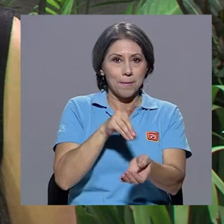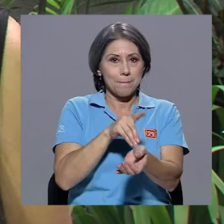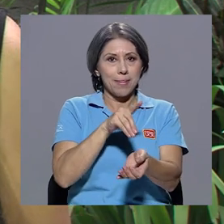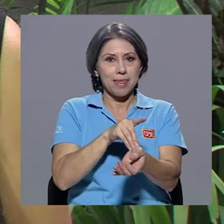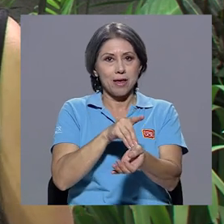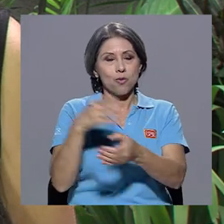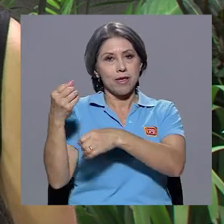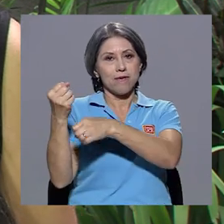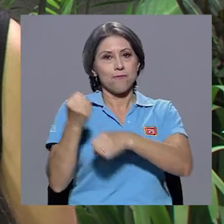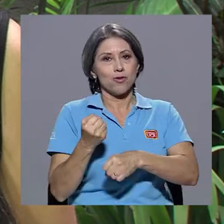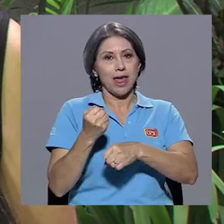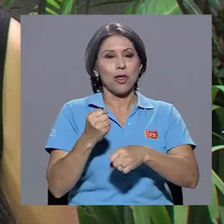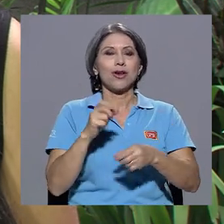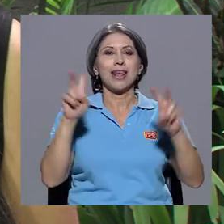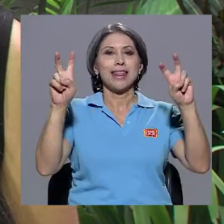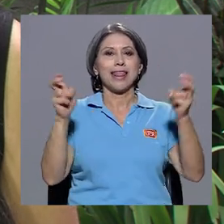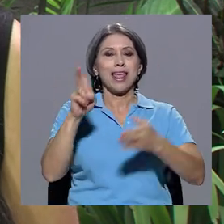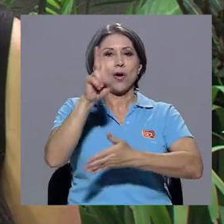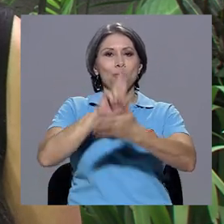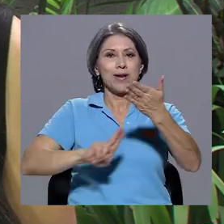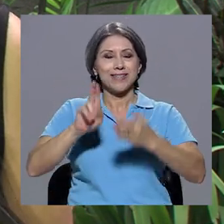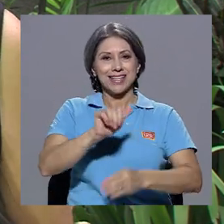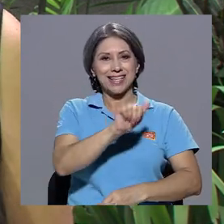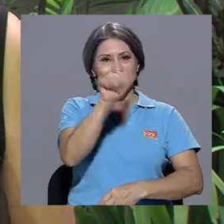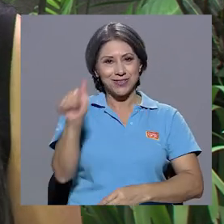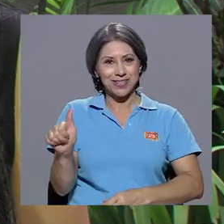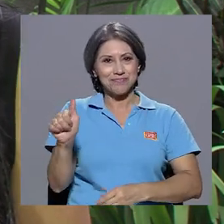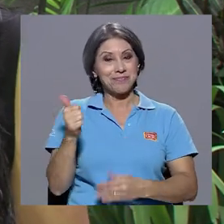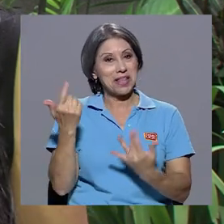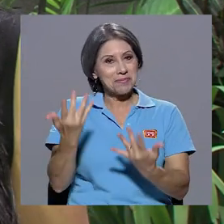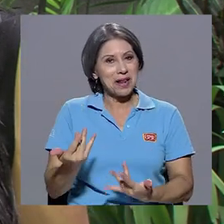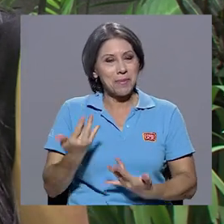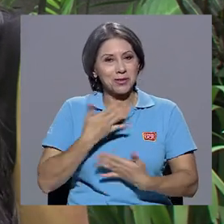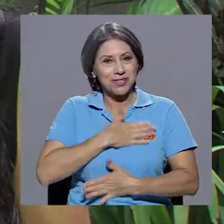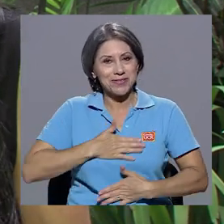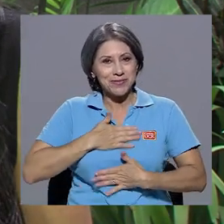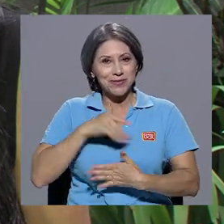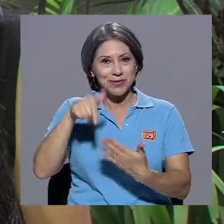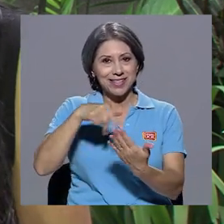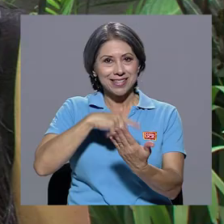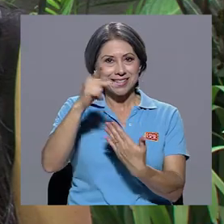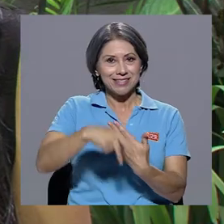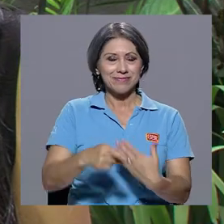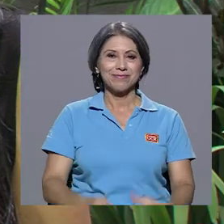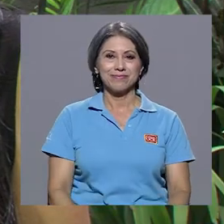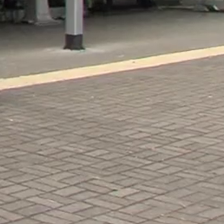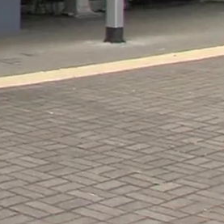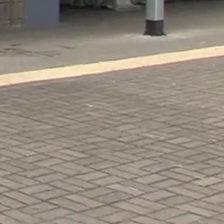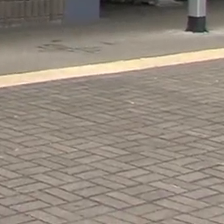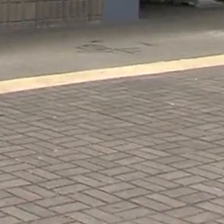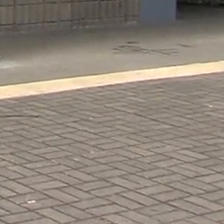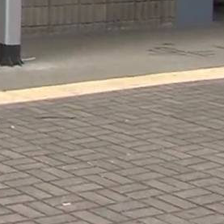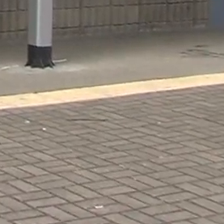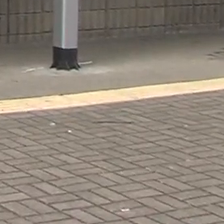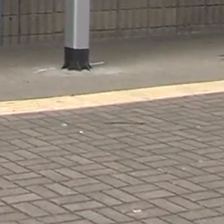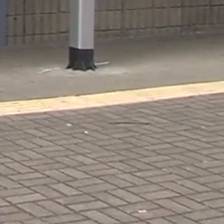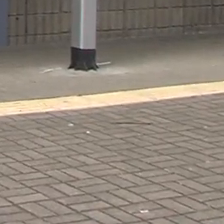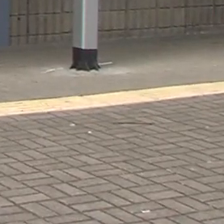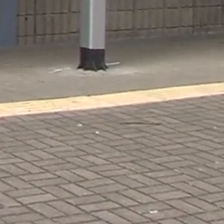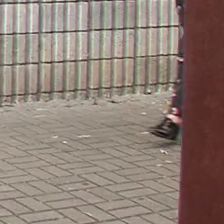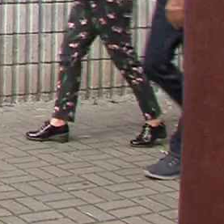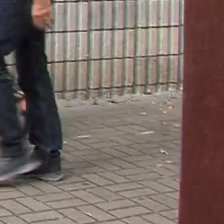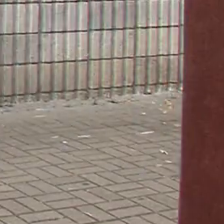fundador de Universidades Azules. Esperamos que disfruten de este programa.